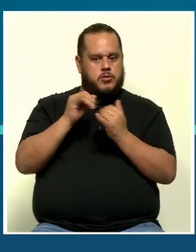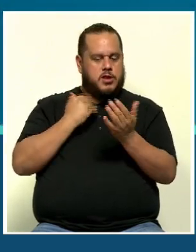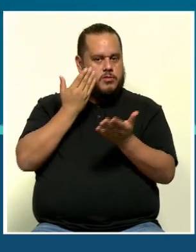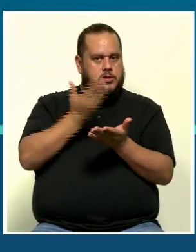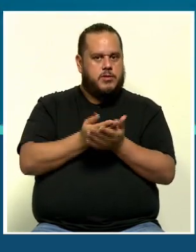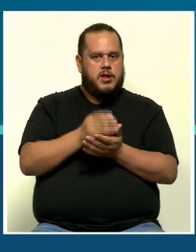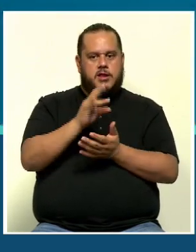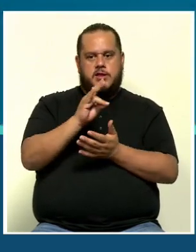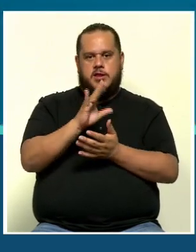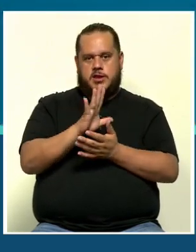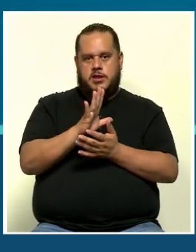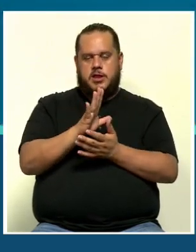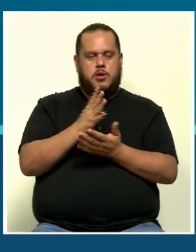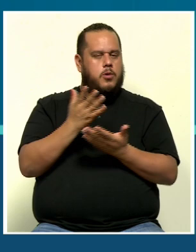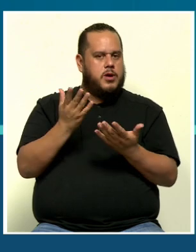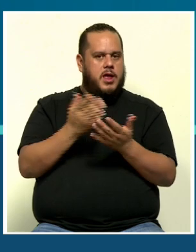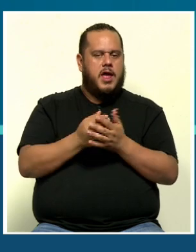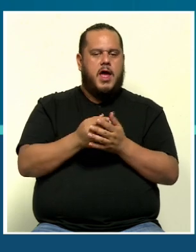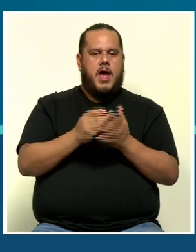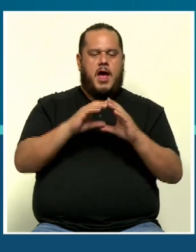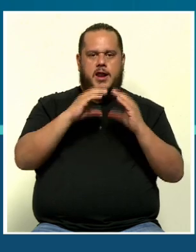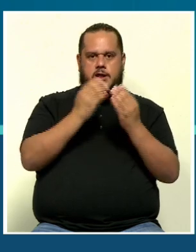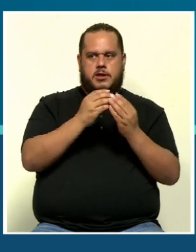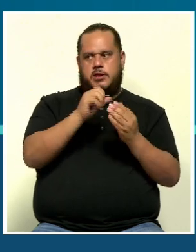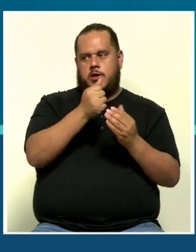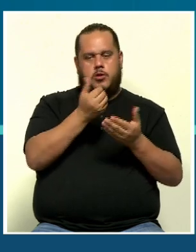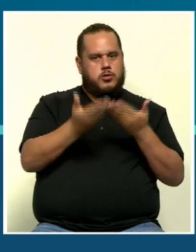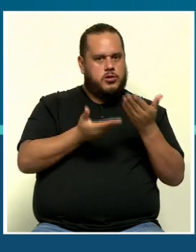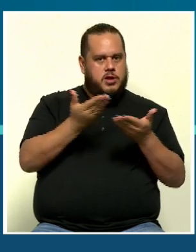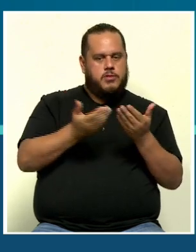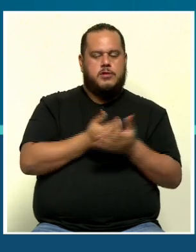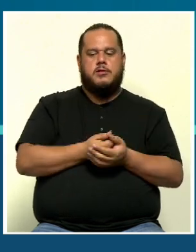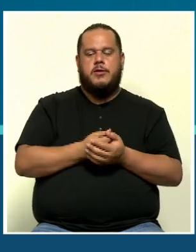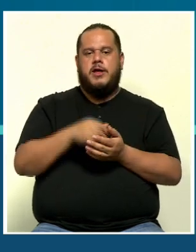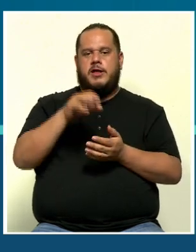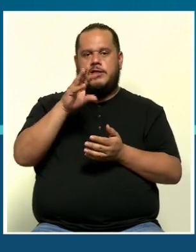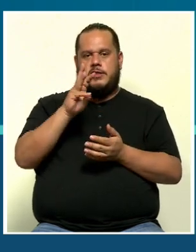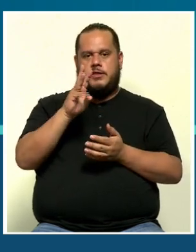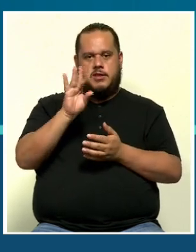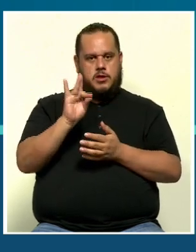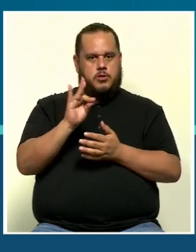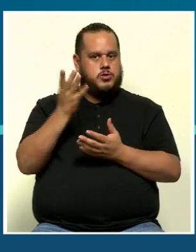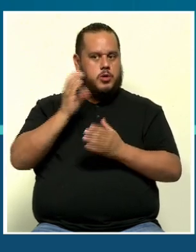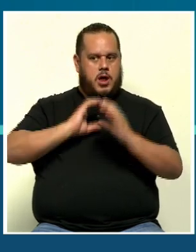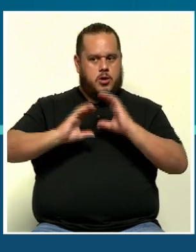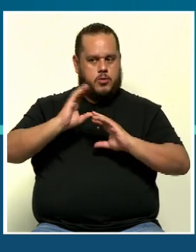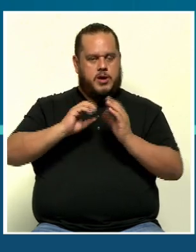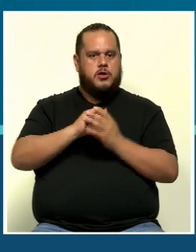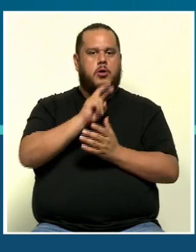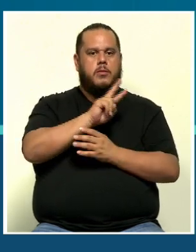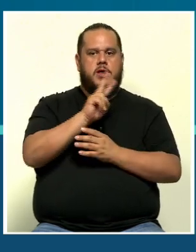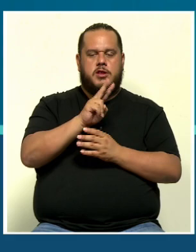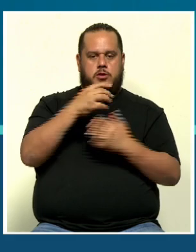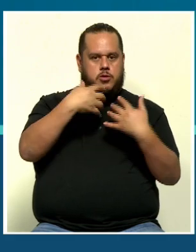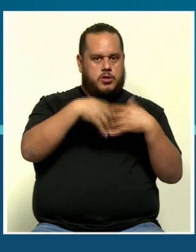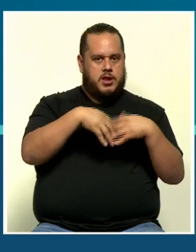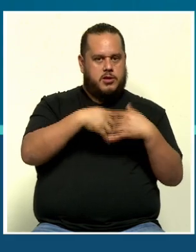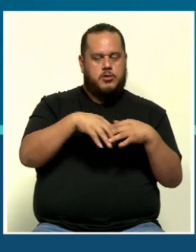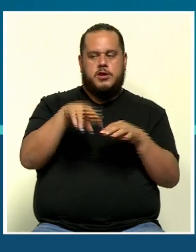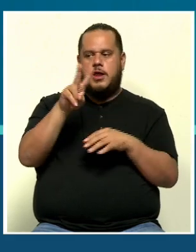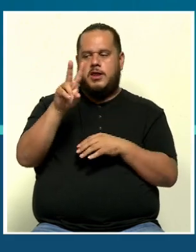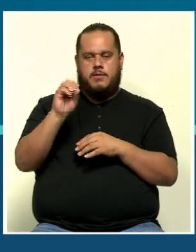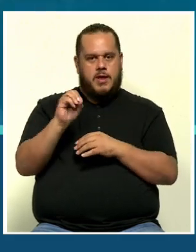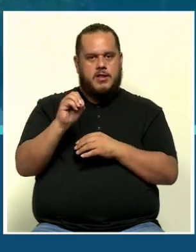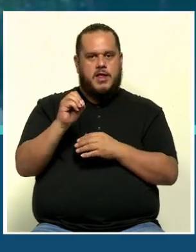presentadas, 75 corresponden a la categoría de otros servicios, 68 a comercio, 22 a industria y 20